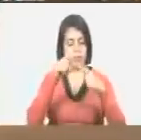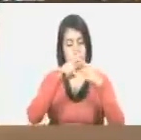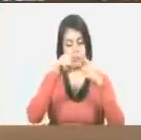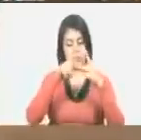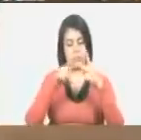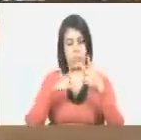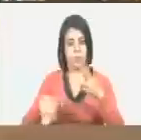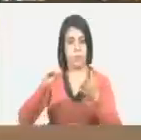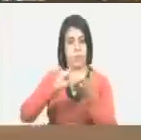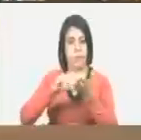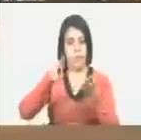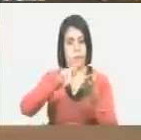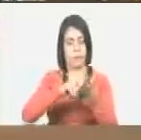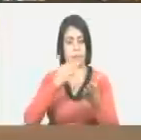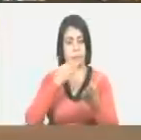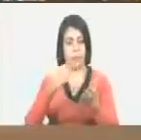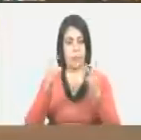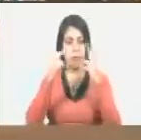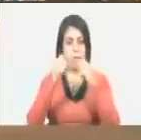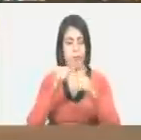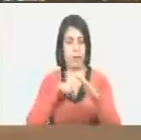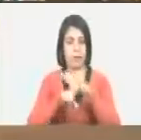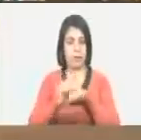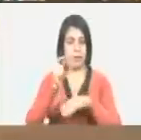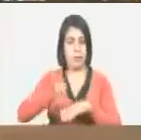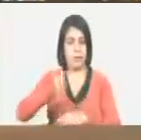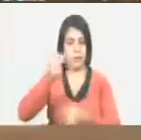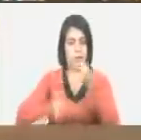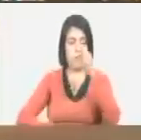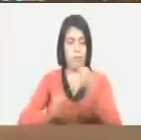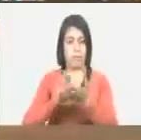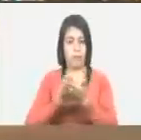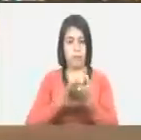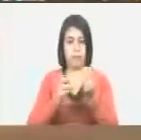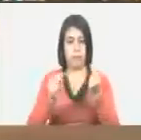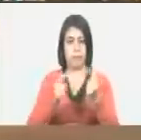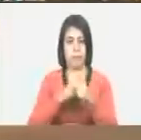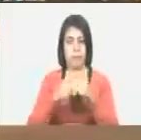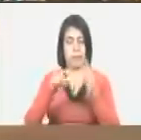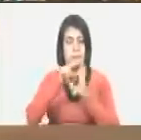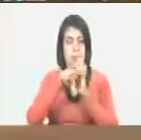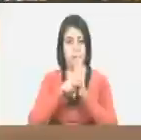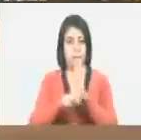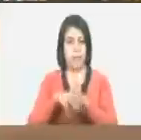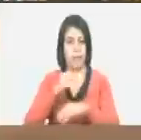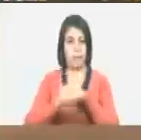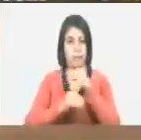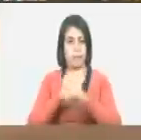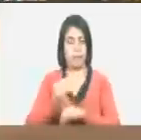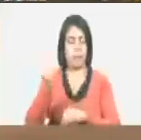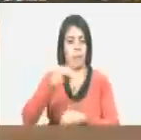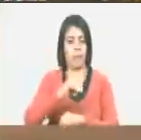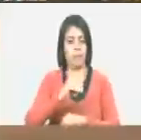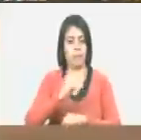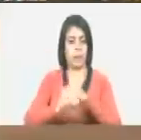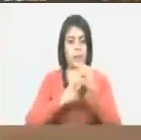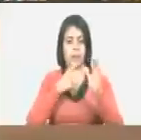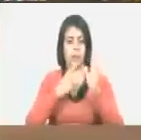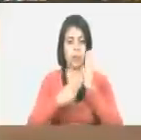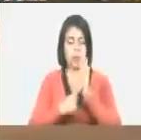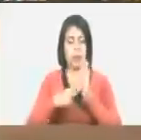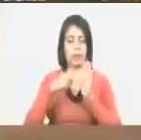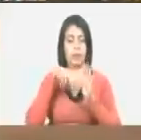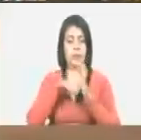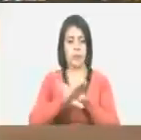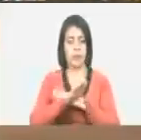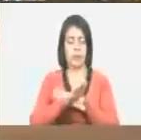su recepción. En la admisión, el tribunal resolverá sobre las medidas cautelares y su ejecución. La reserva